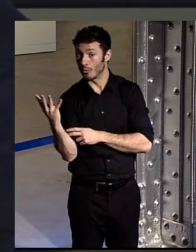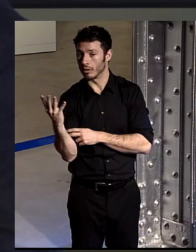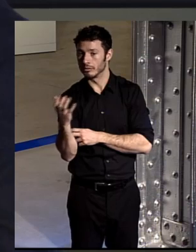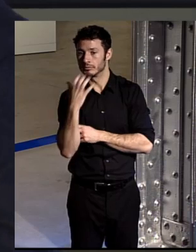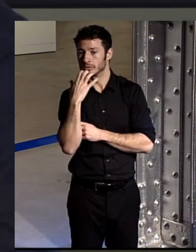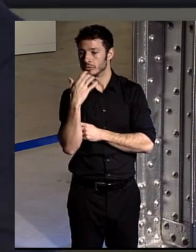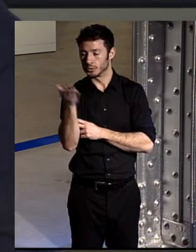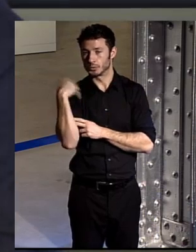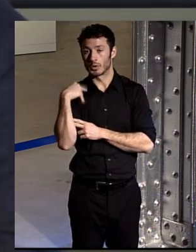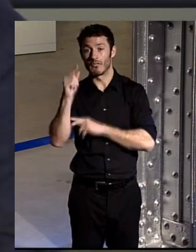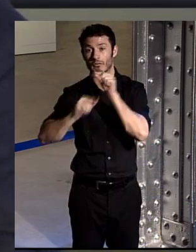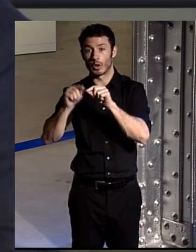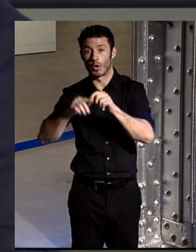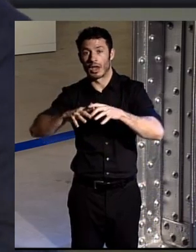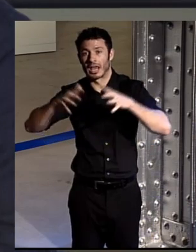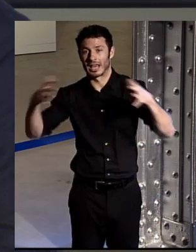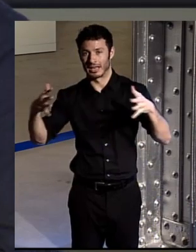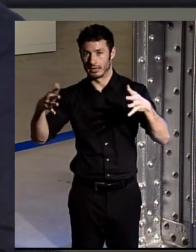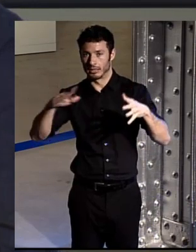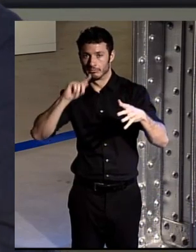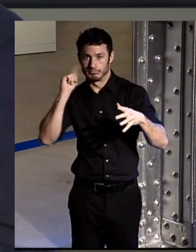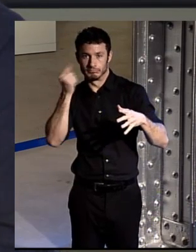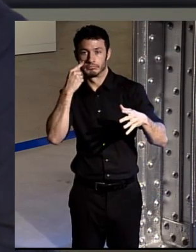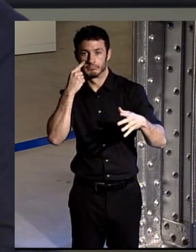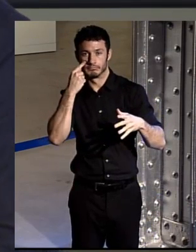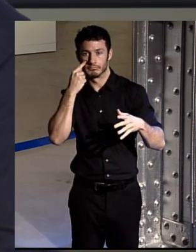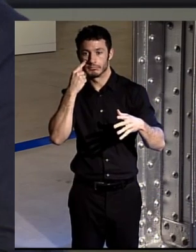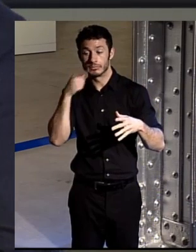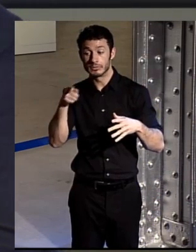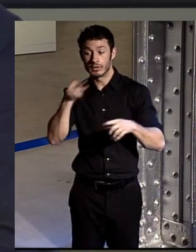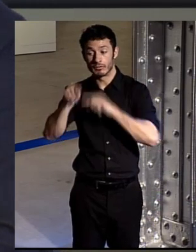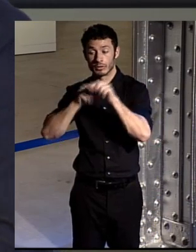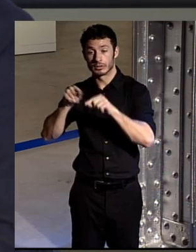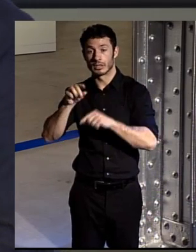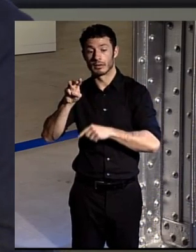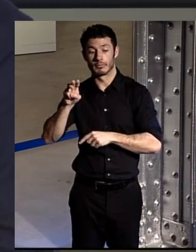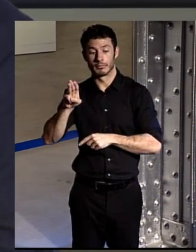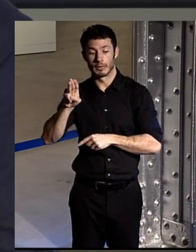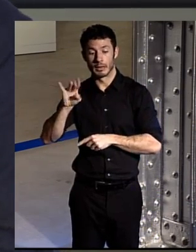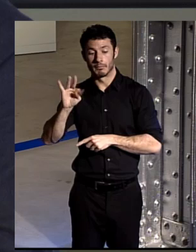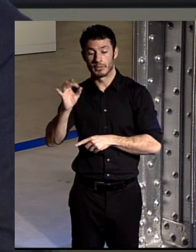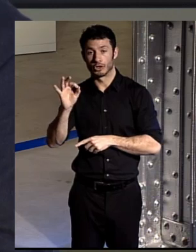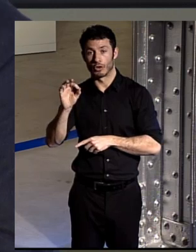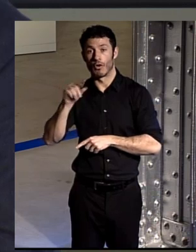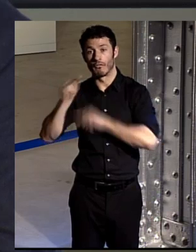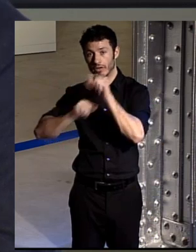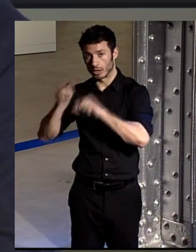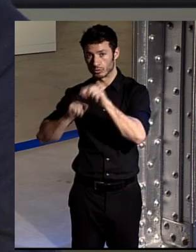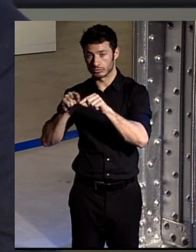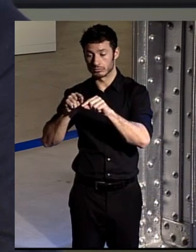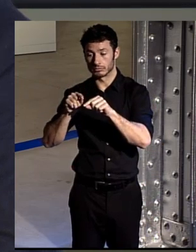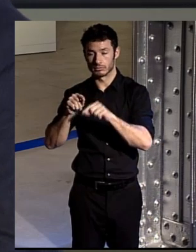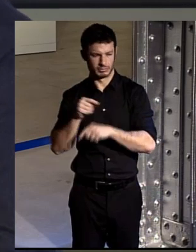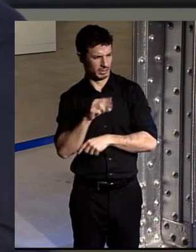últimos virus gigantes que se ha descubierto, que tiene el nombre de pitovirus, pues es un virus que se ha